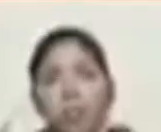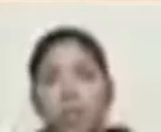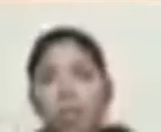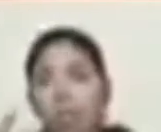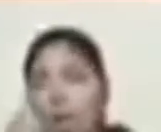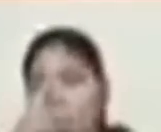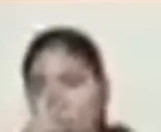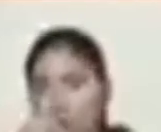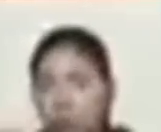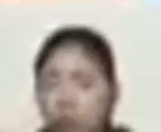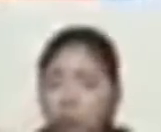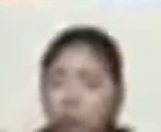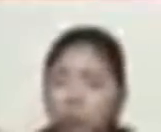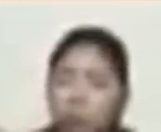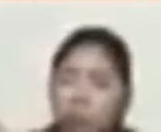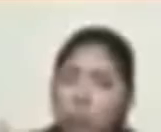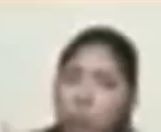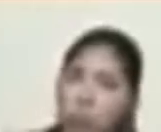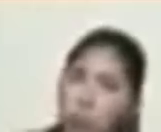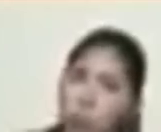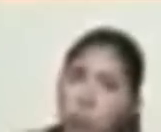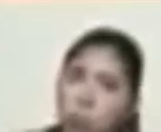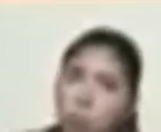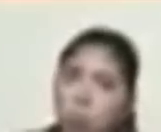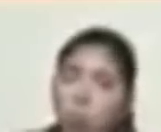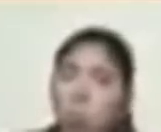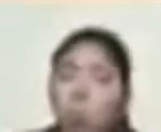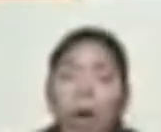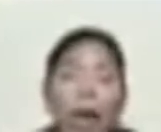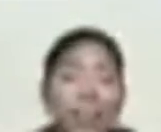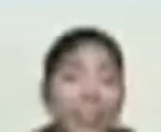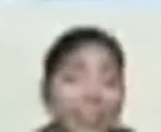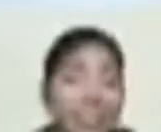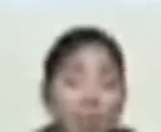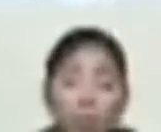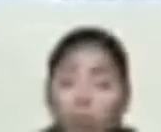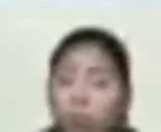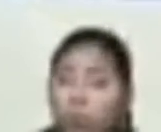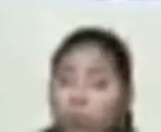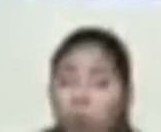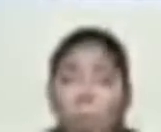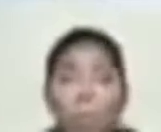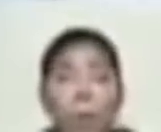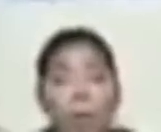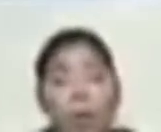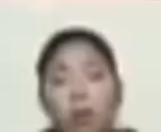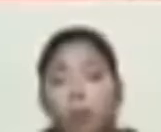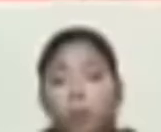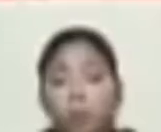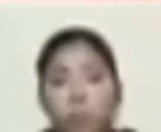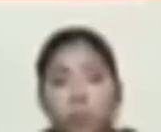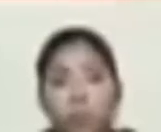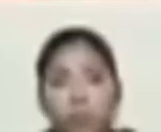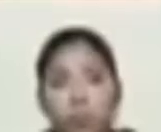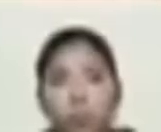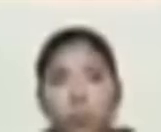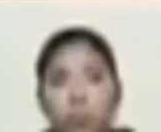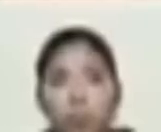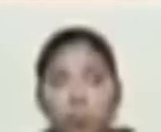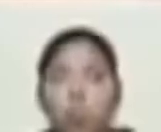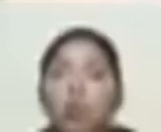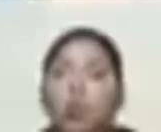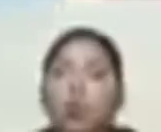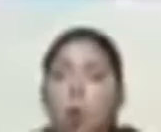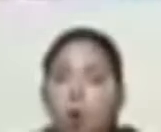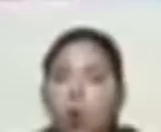serán procesados por corrupción en pedevesa sin precisar la cifra y esto ha sido ordenado obviamente por Nicolás Maduro ya varios funcionarios militares serán investigados